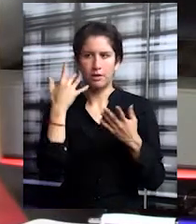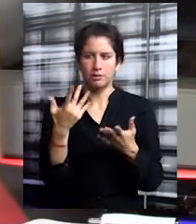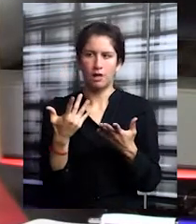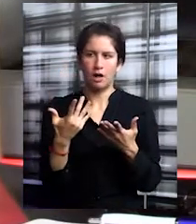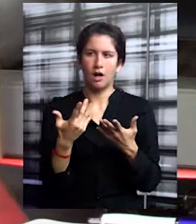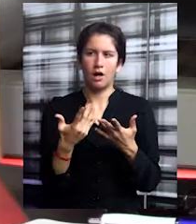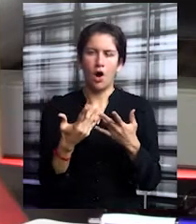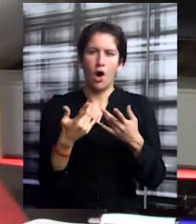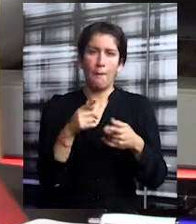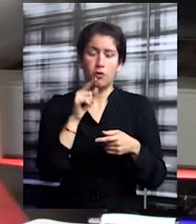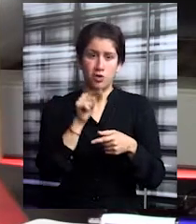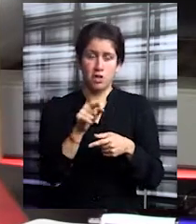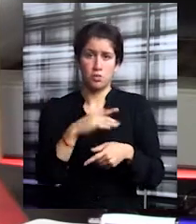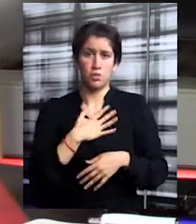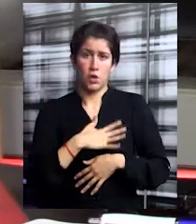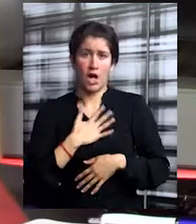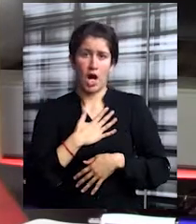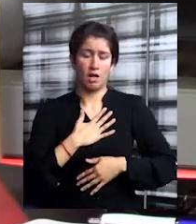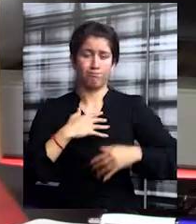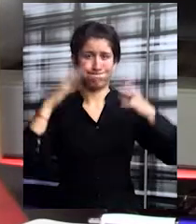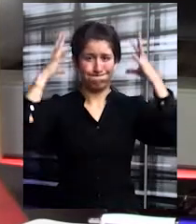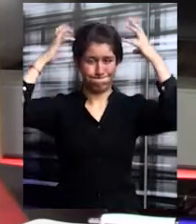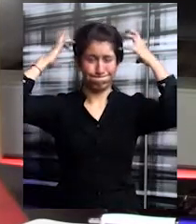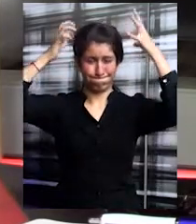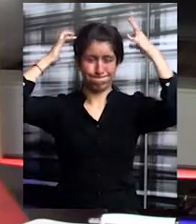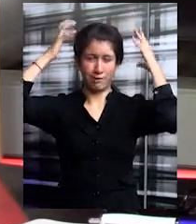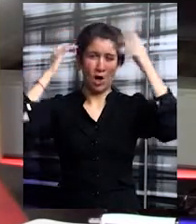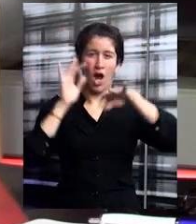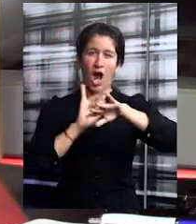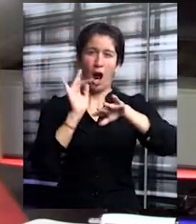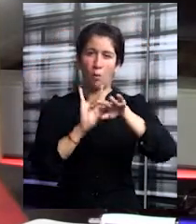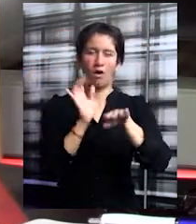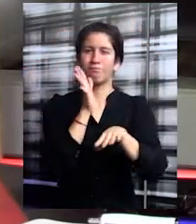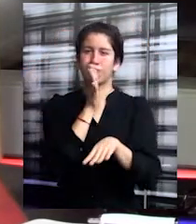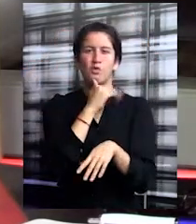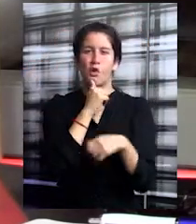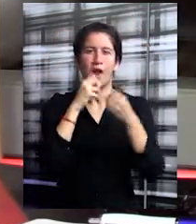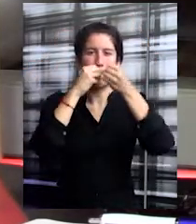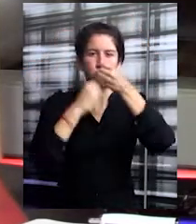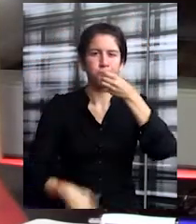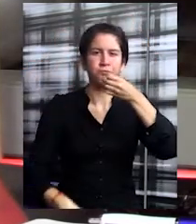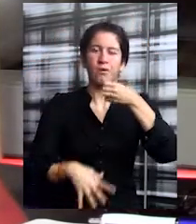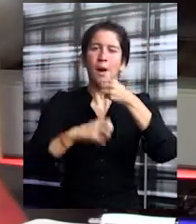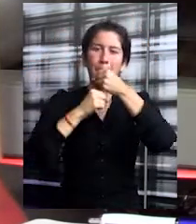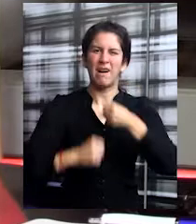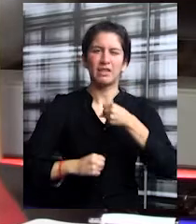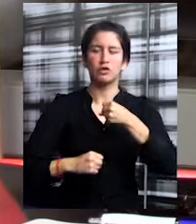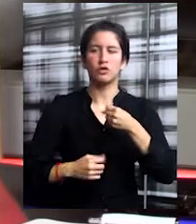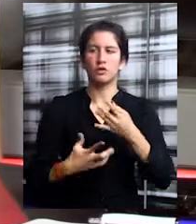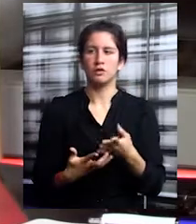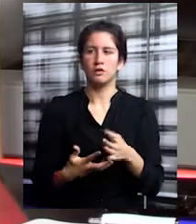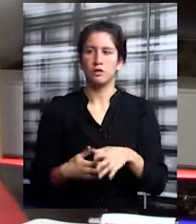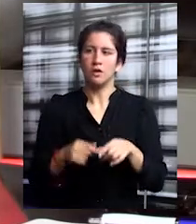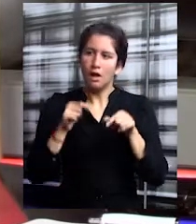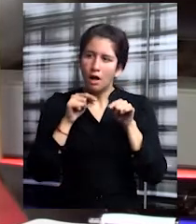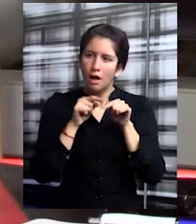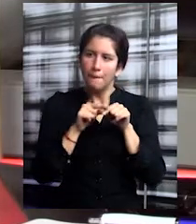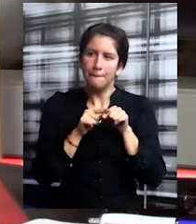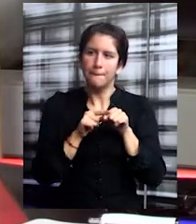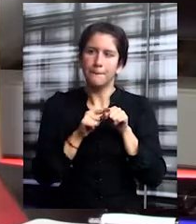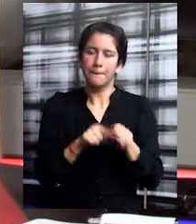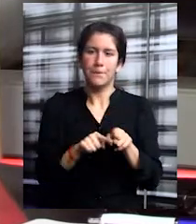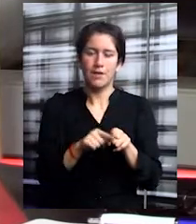perspectiva que si se quieren duchar con agua caliente no se pueden duchar con agua caliente porque no existe presión. O donde en definitiva tiene que repartirse el agua